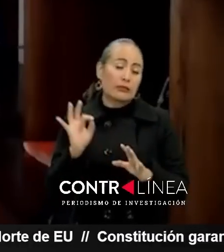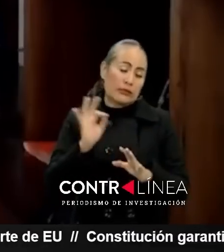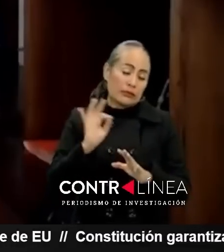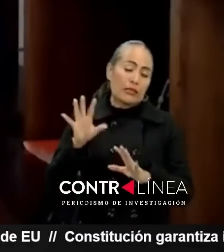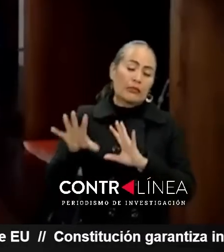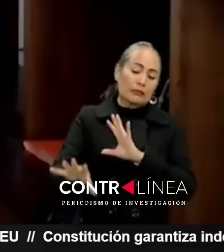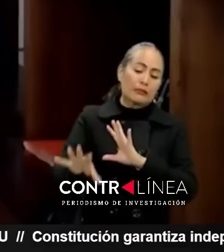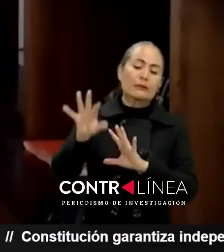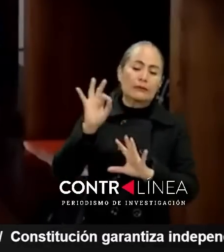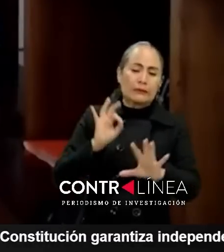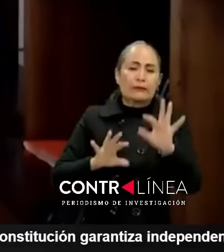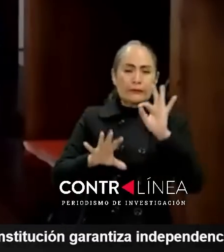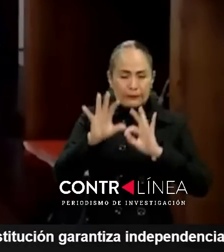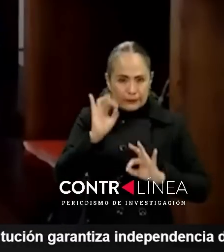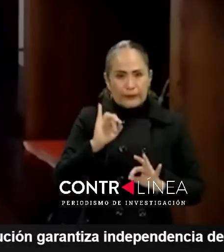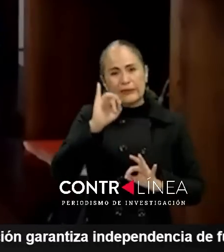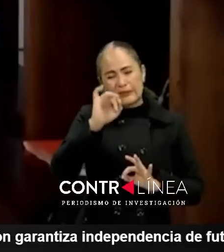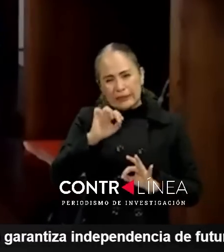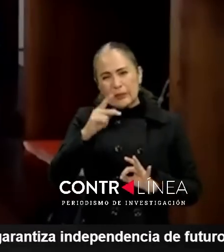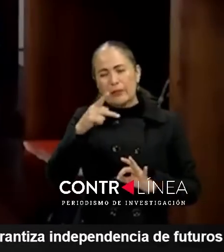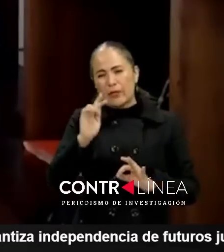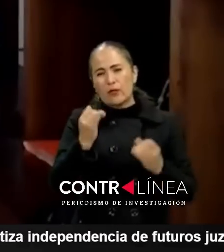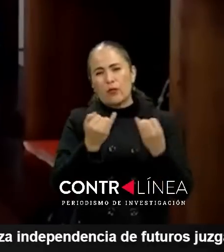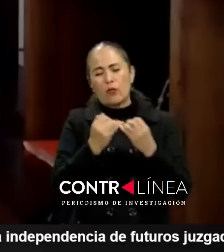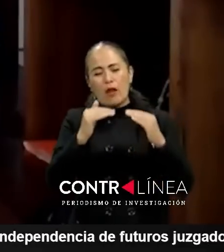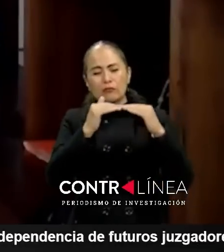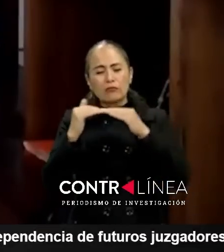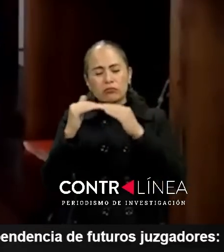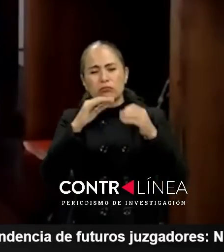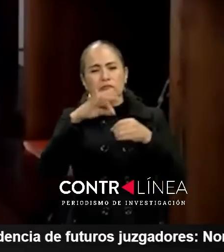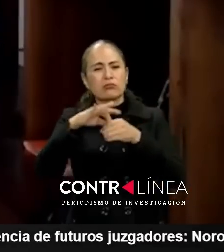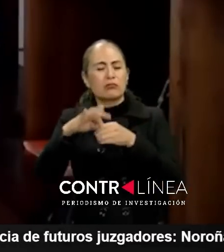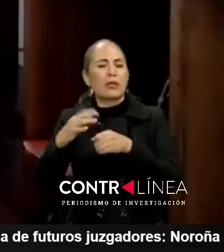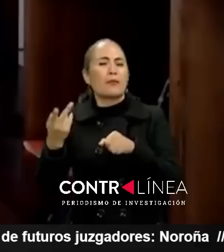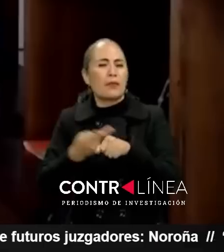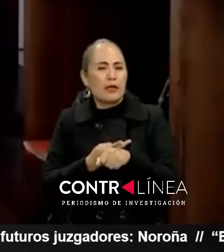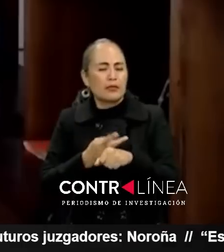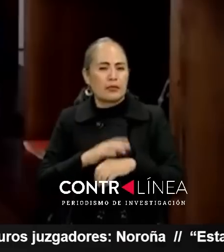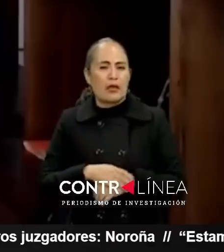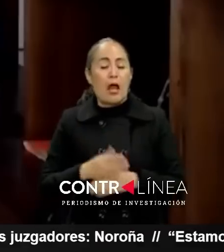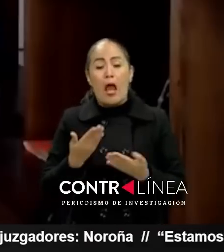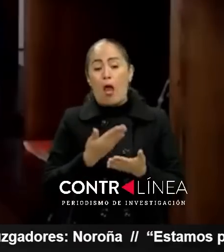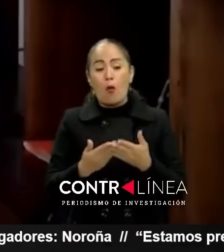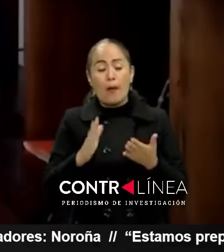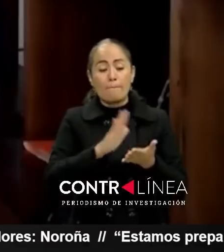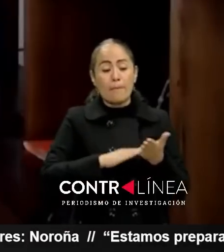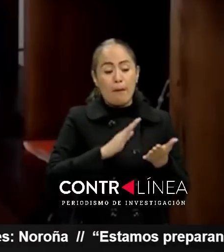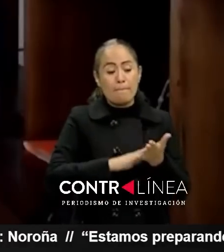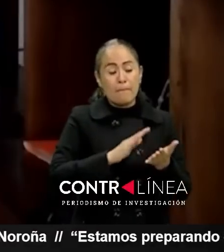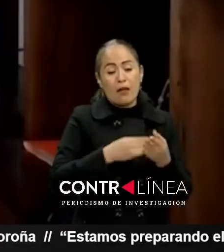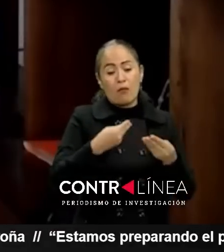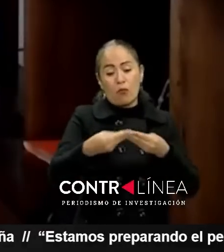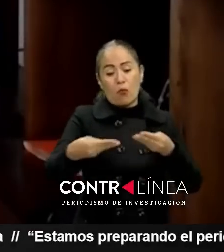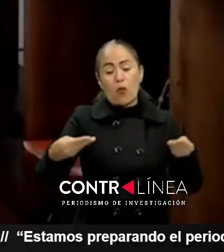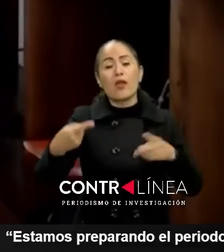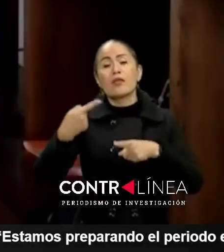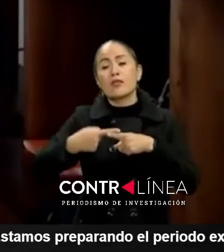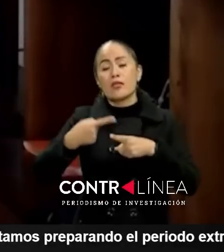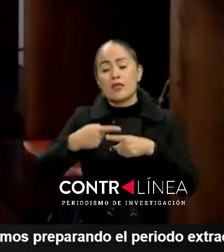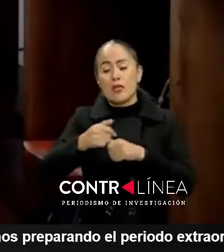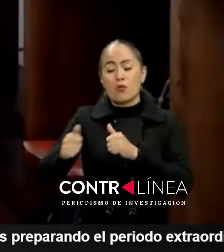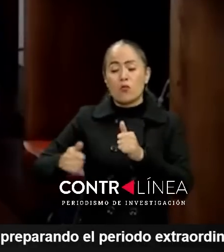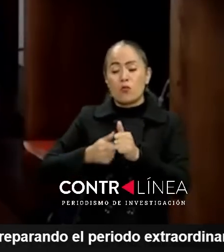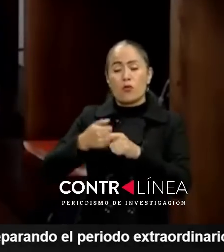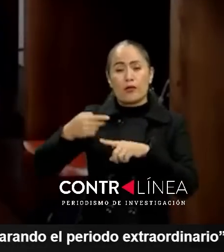también de nuestra democracia. Al día de hoy no tenemos certeza de quiénes estén detrás de estos actos. No obstante, vale la